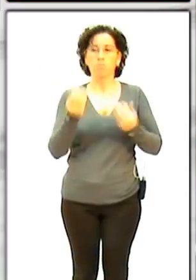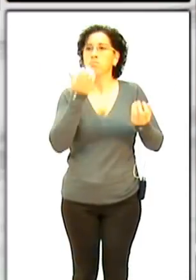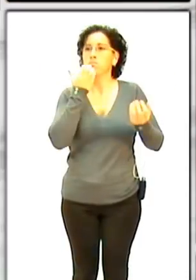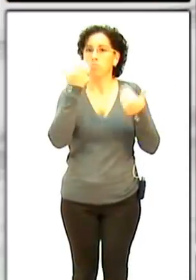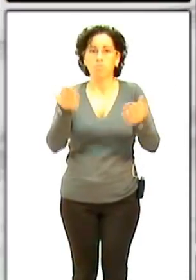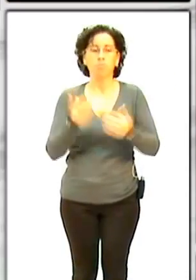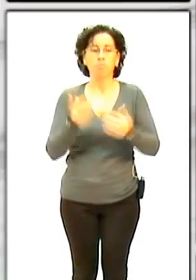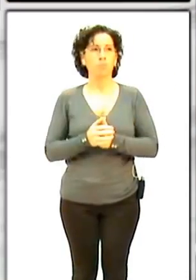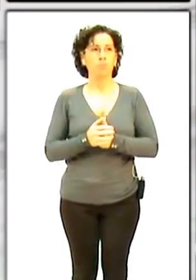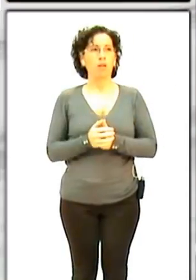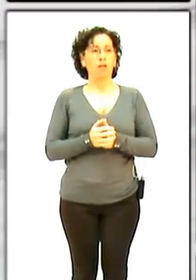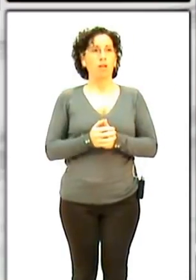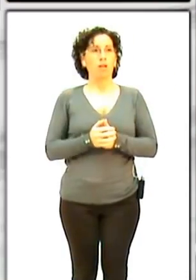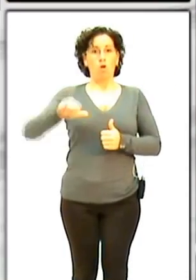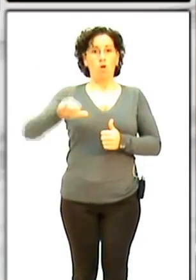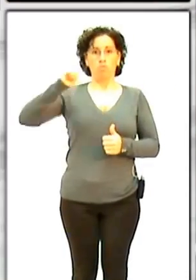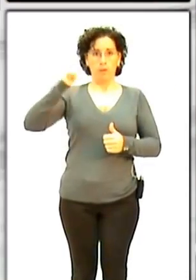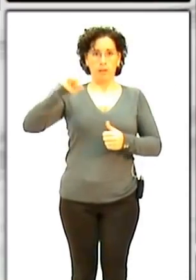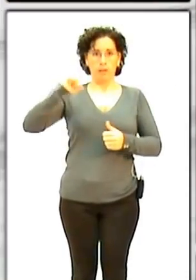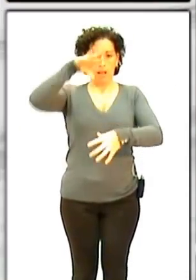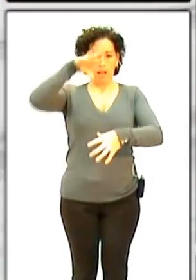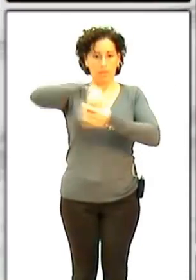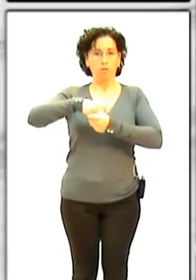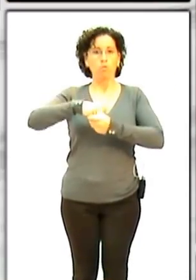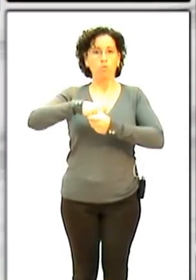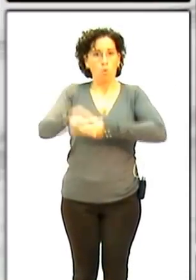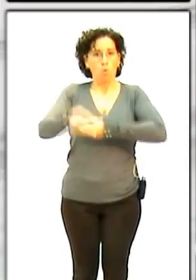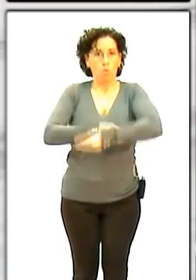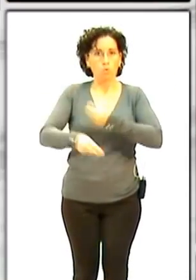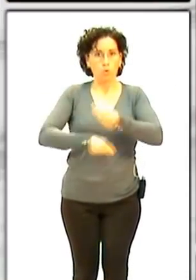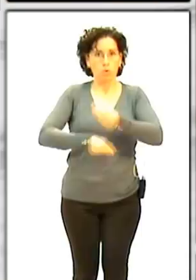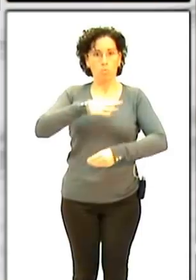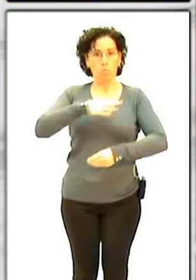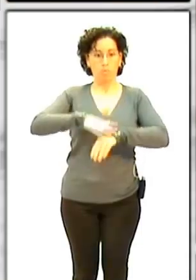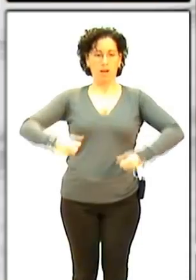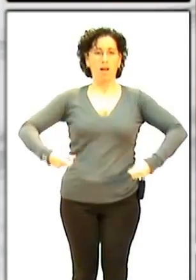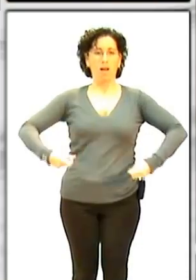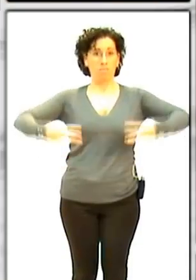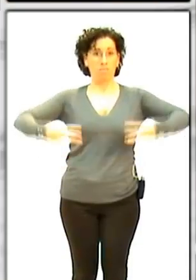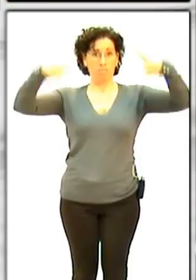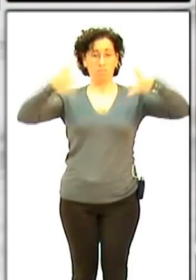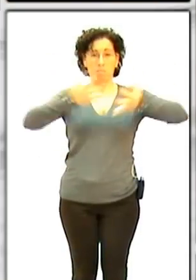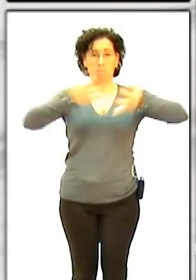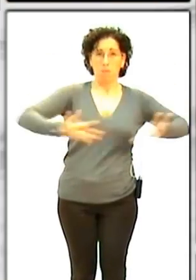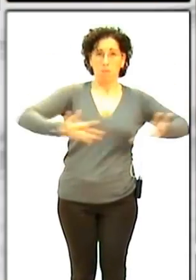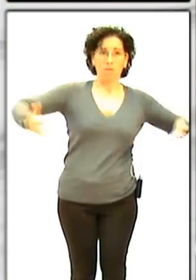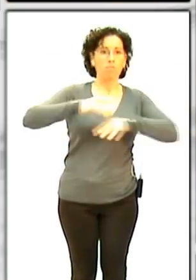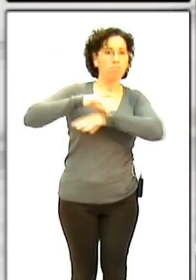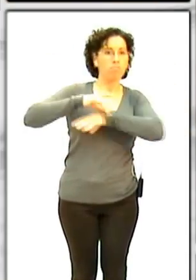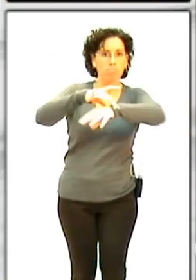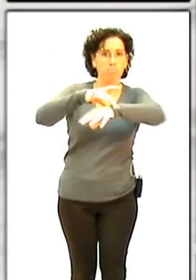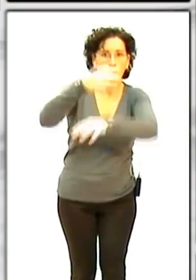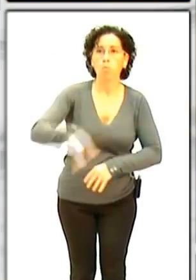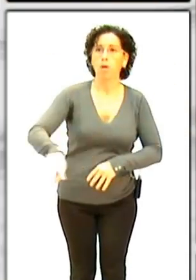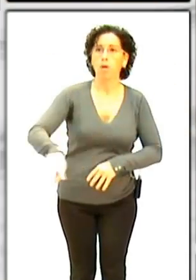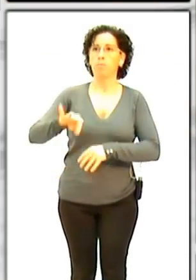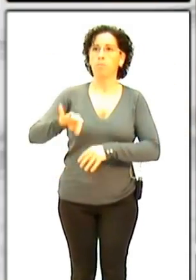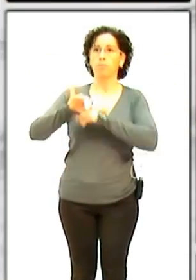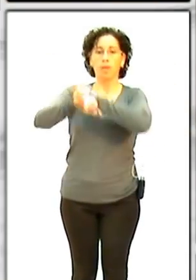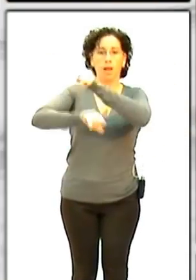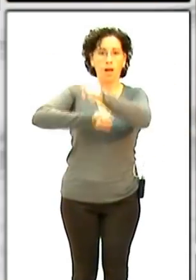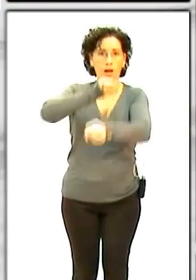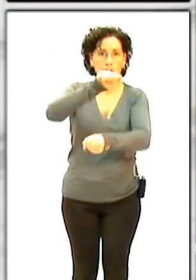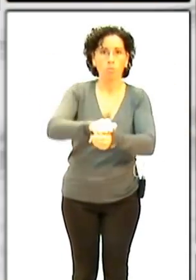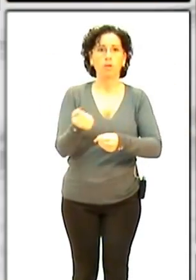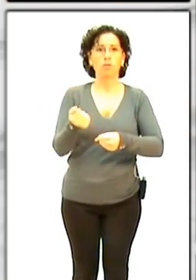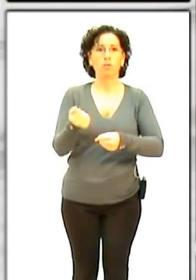utilización hospitalaria para guiar a personas dentro de grandes complejos, en aeropuertos, en centros comerciales para